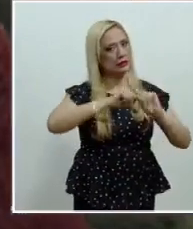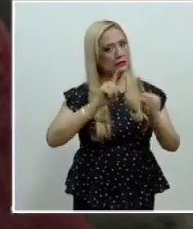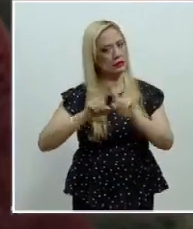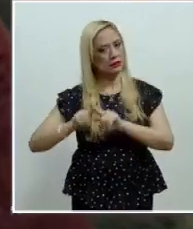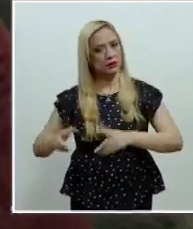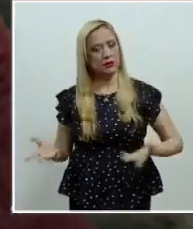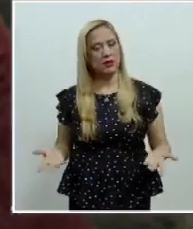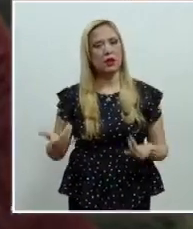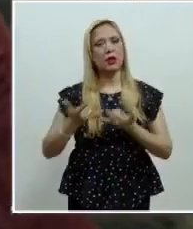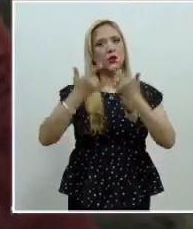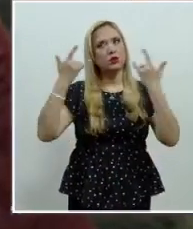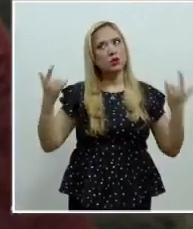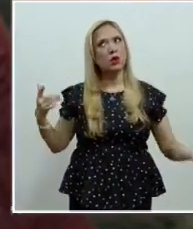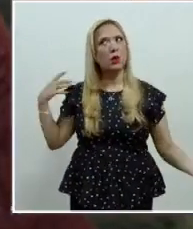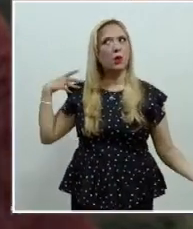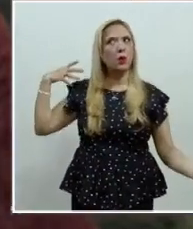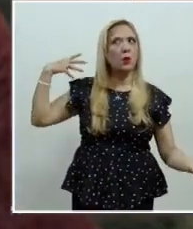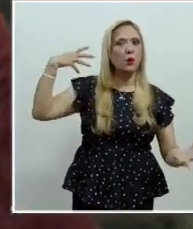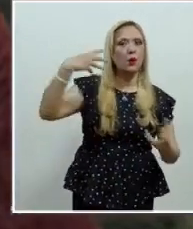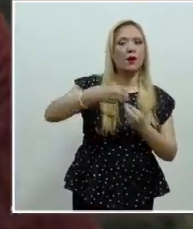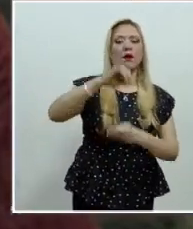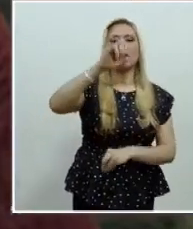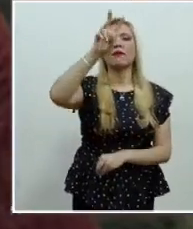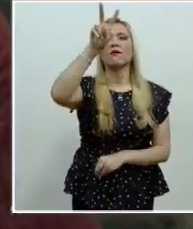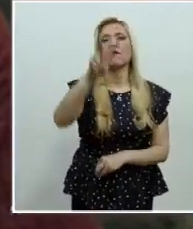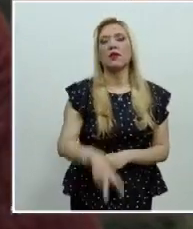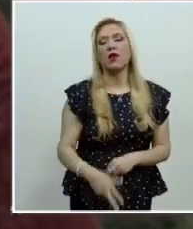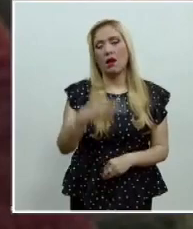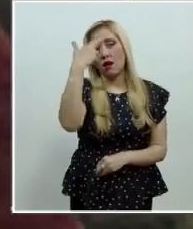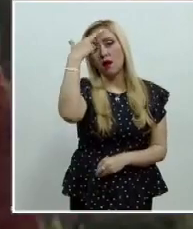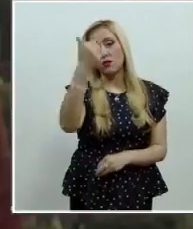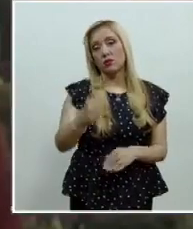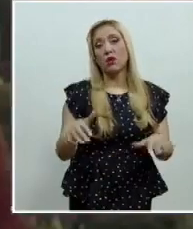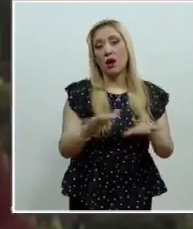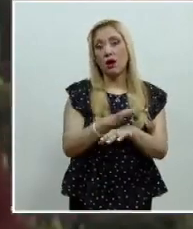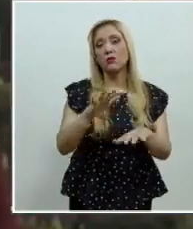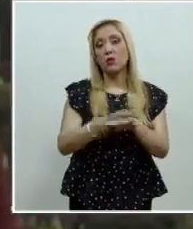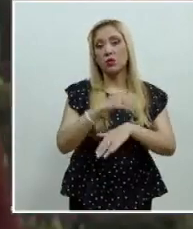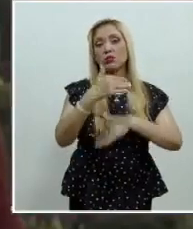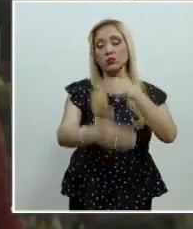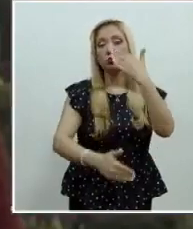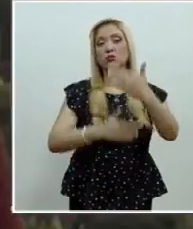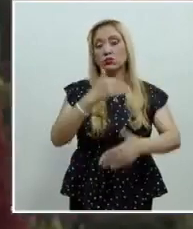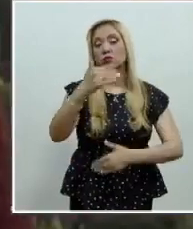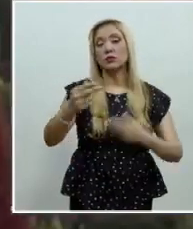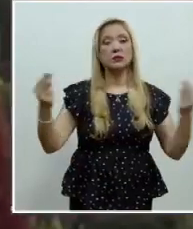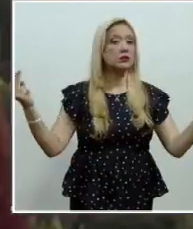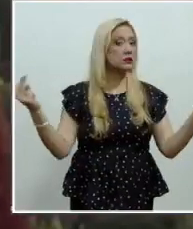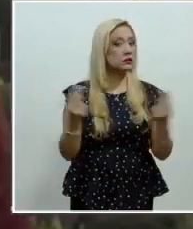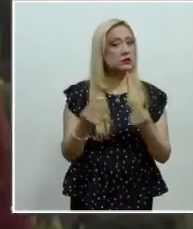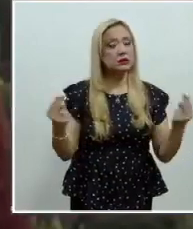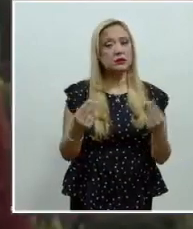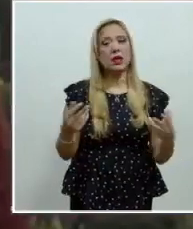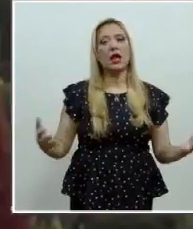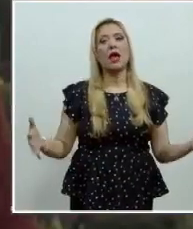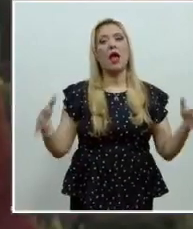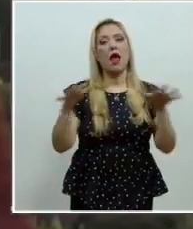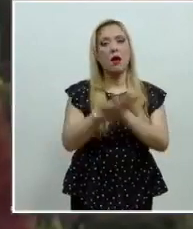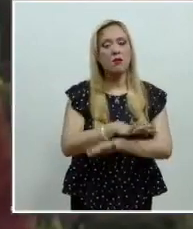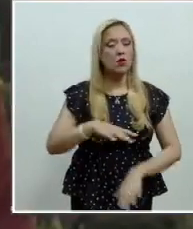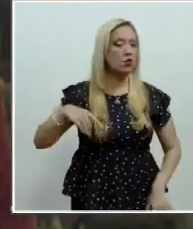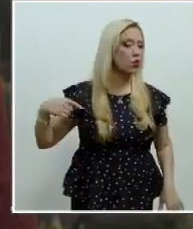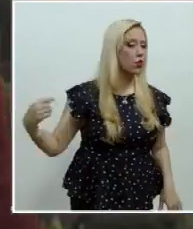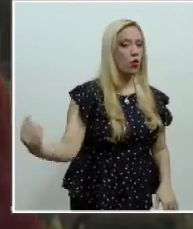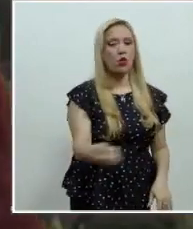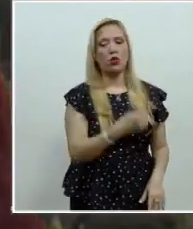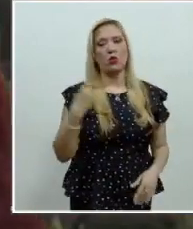pues históricamente ha venido legitimando y eso pues alienta que haya procesos necesarios de transformación en